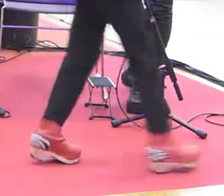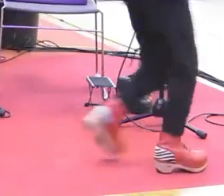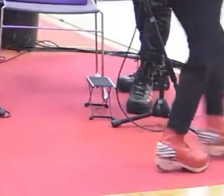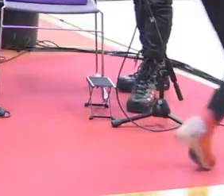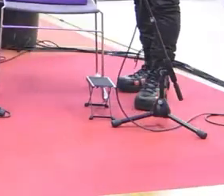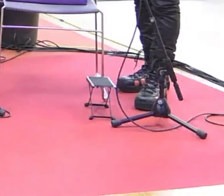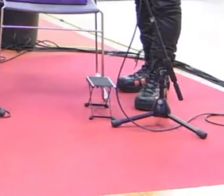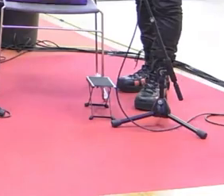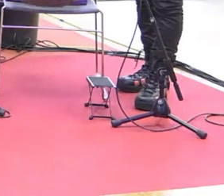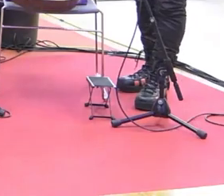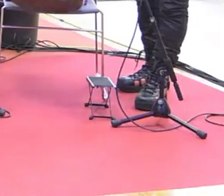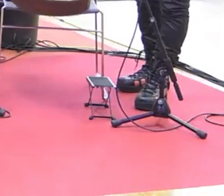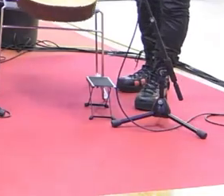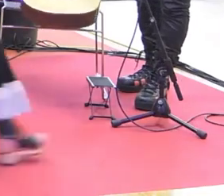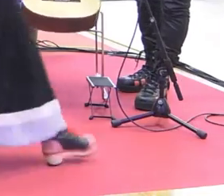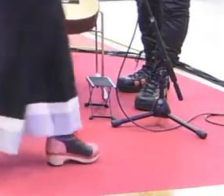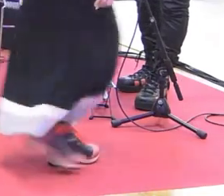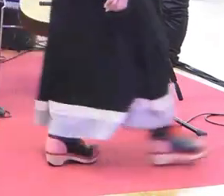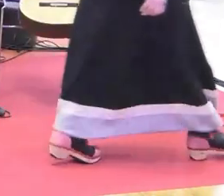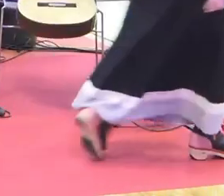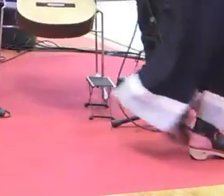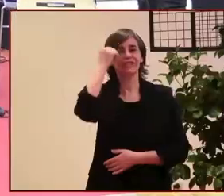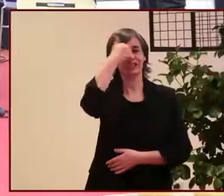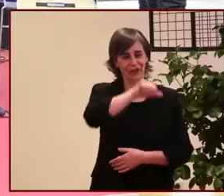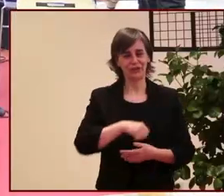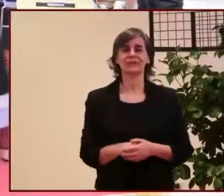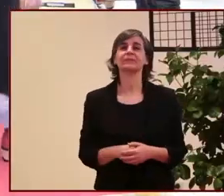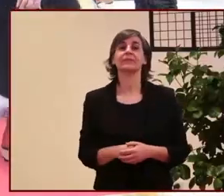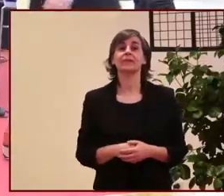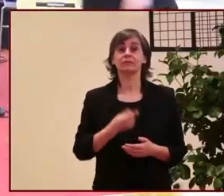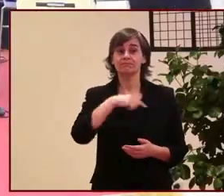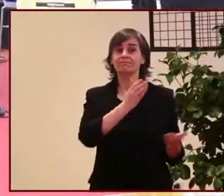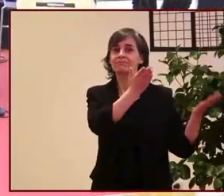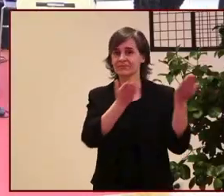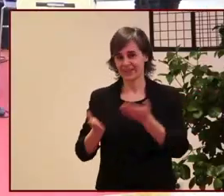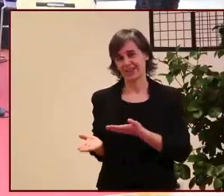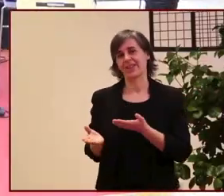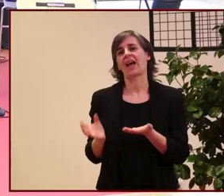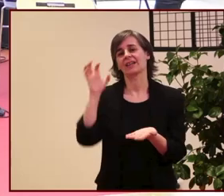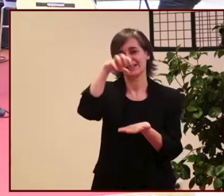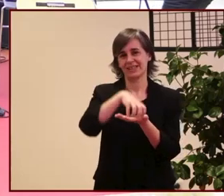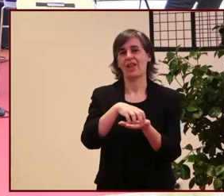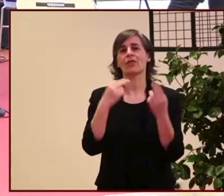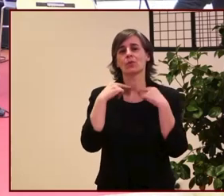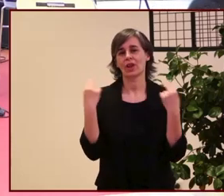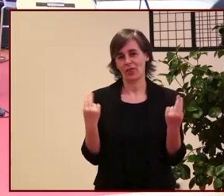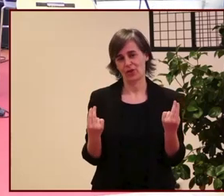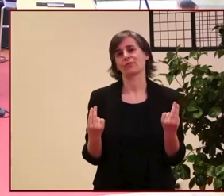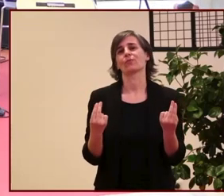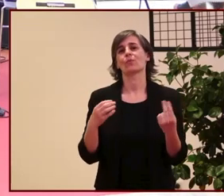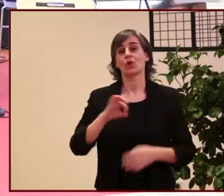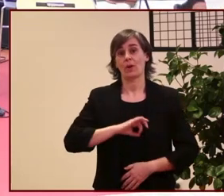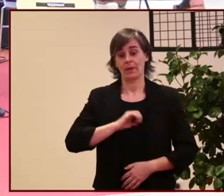muy buena tarde a todas ya todos damos go saben vida a sede de la diputación de pontevedra en vigo